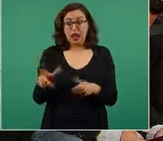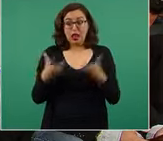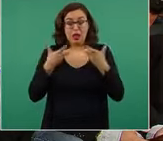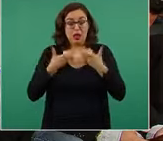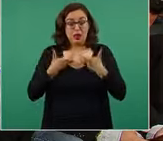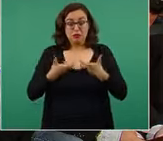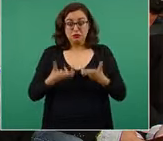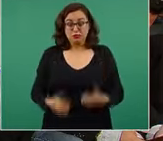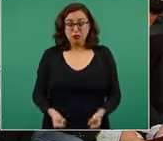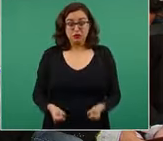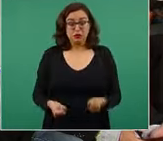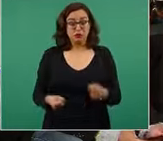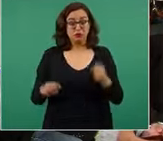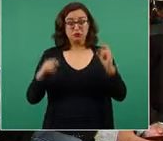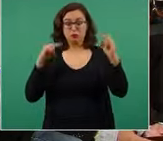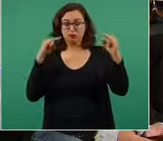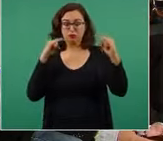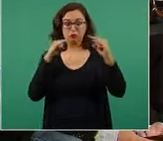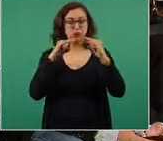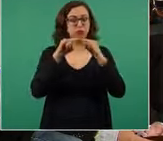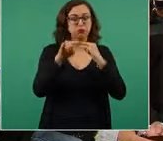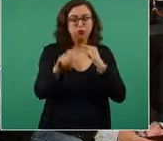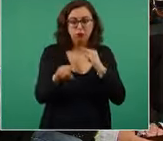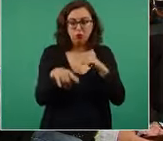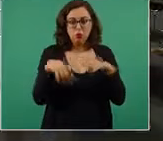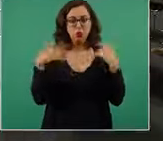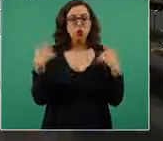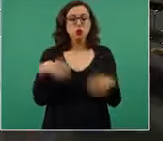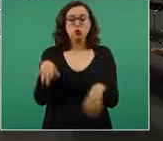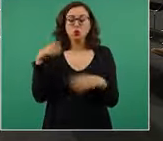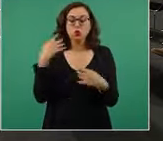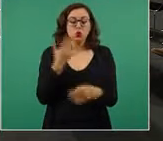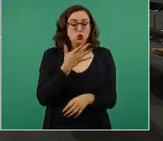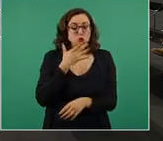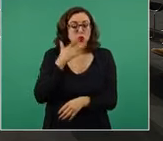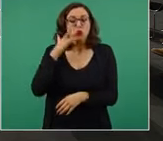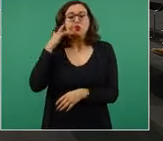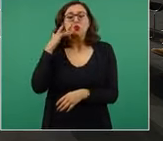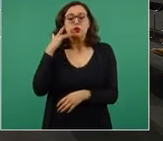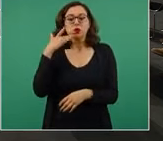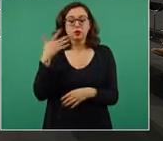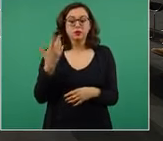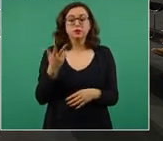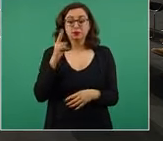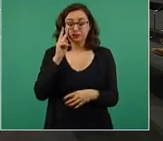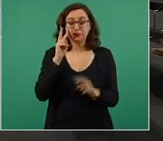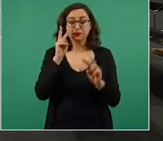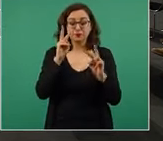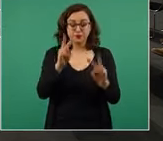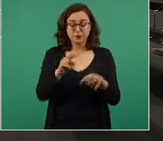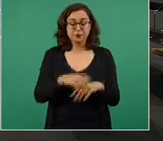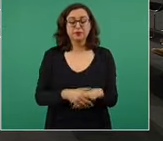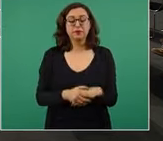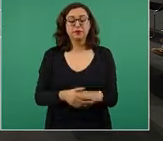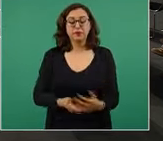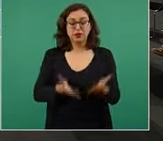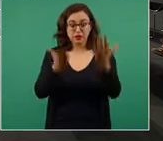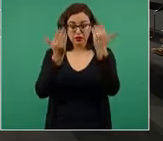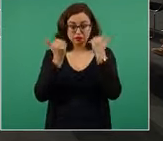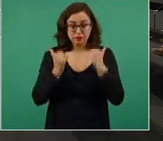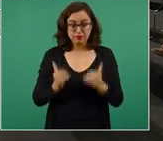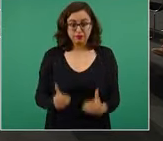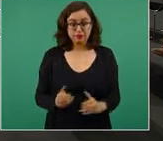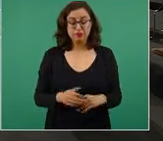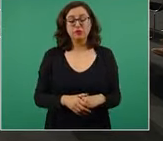enseñé el video, que casi estuvieron a punto de estrellarse. Ese es el último, señor presidente.